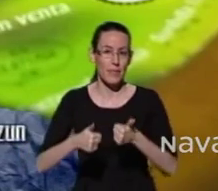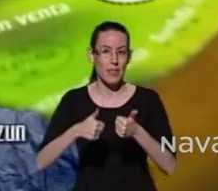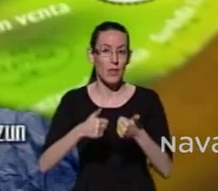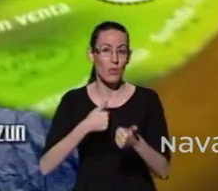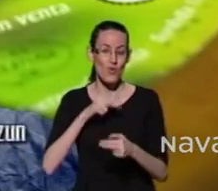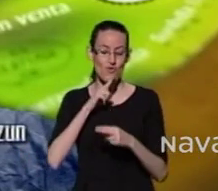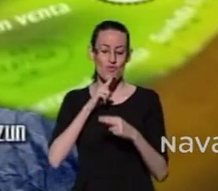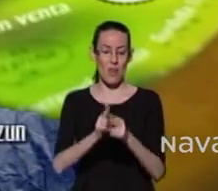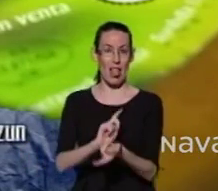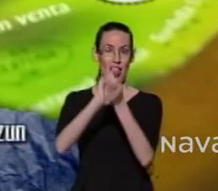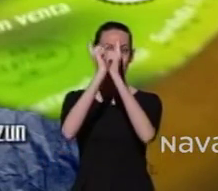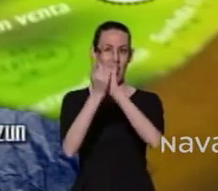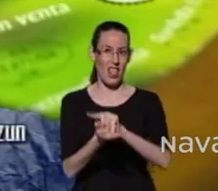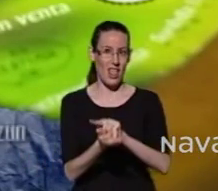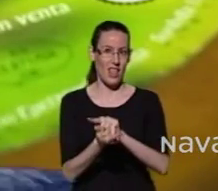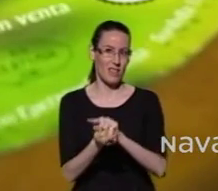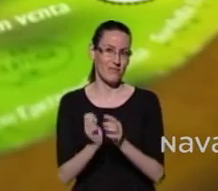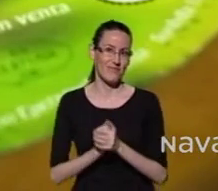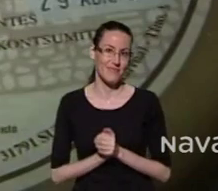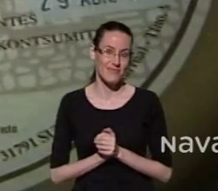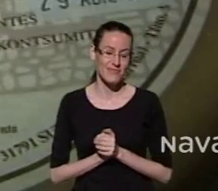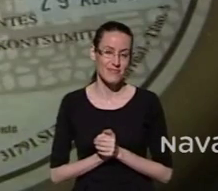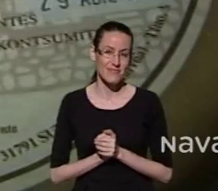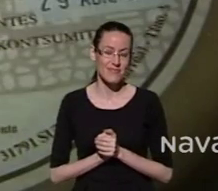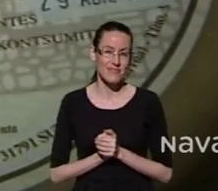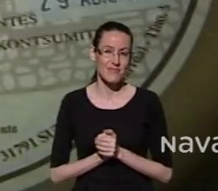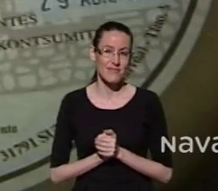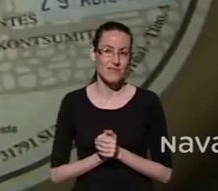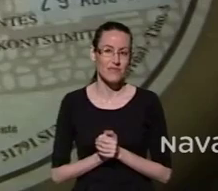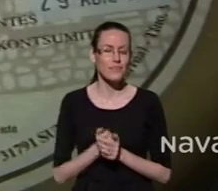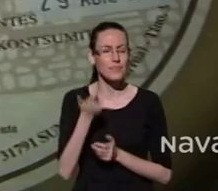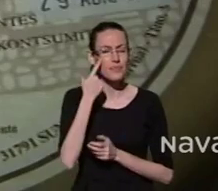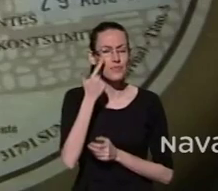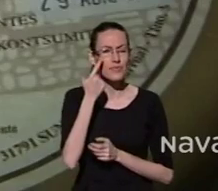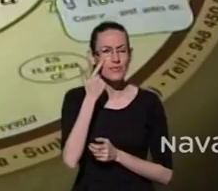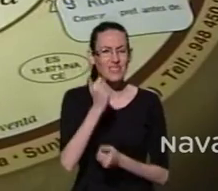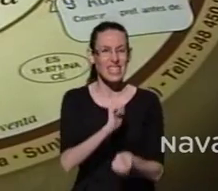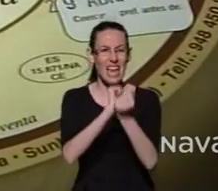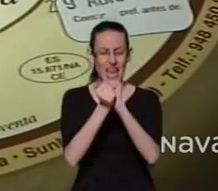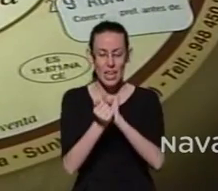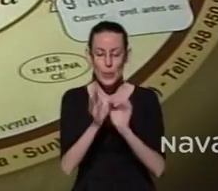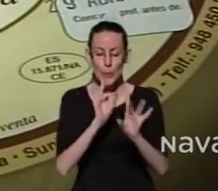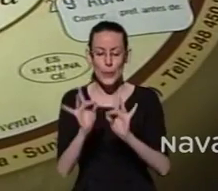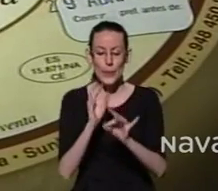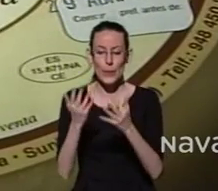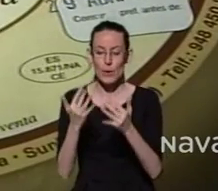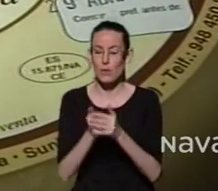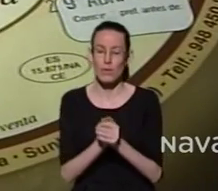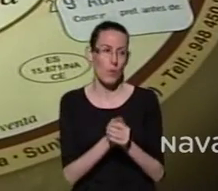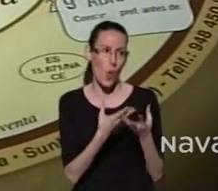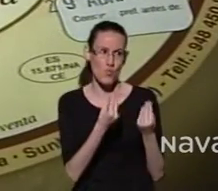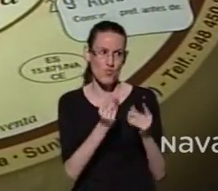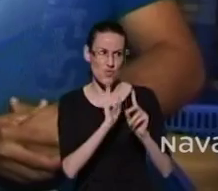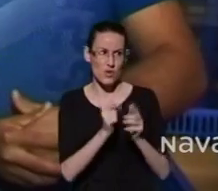esas son nuestras marcas comerciales, digamos. ¿Cuántos quesos tengo que elegir? Que no sean muchos, sino aquí me dejas todo, igual me arruinas aquí, tú.